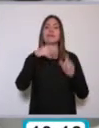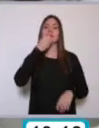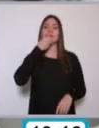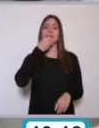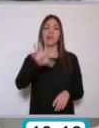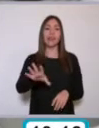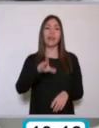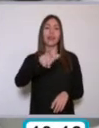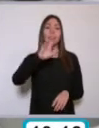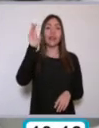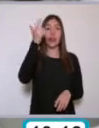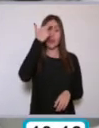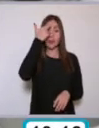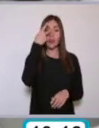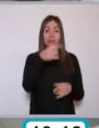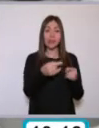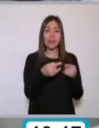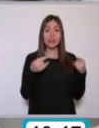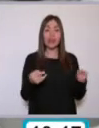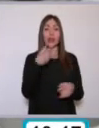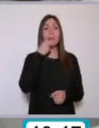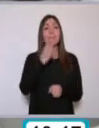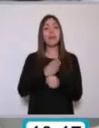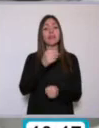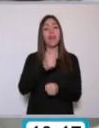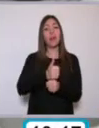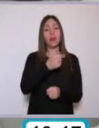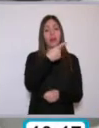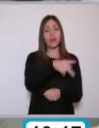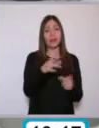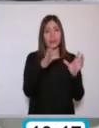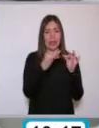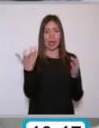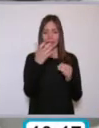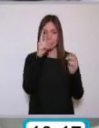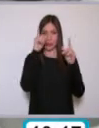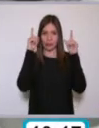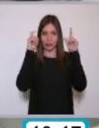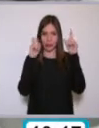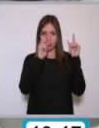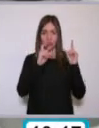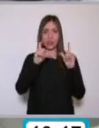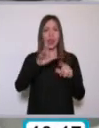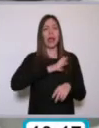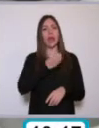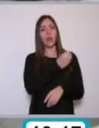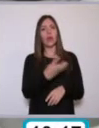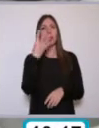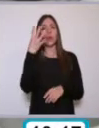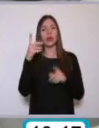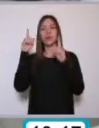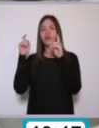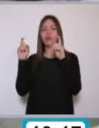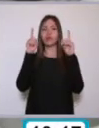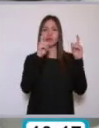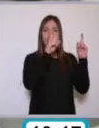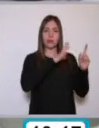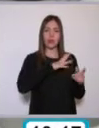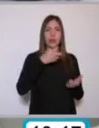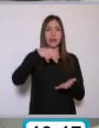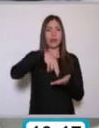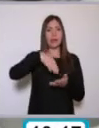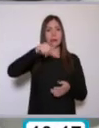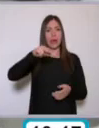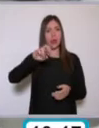mira, la anécdota de esa fotografía, el bisabuelo contaba, el bisabuelo hizo una de las tomas, había 4 fotógrafos ahí, estaban ubicados Manuel Ramos, Agustín Víctor